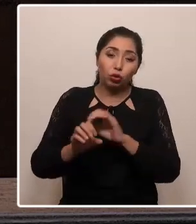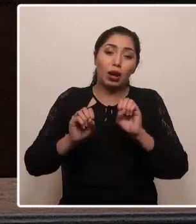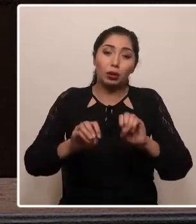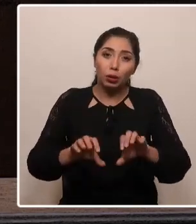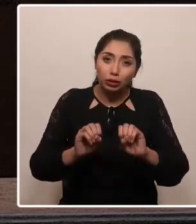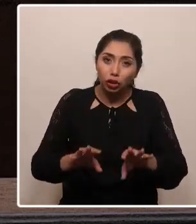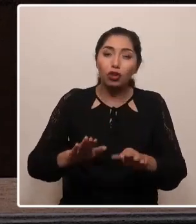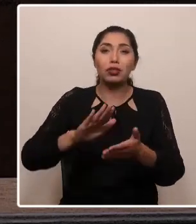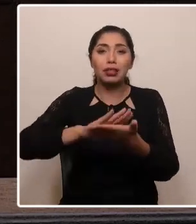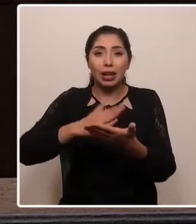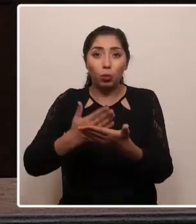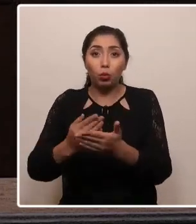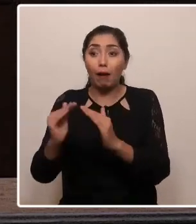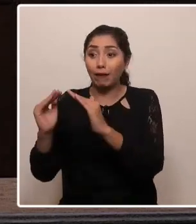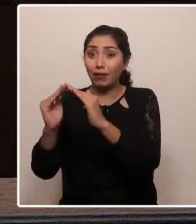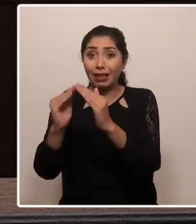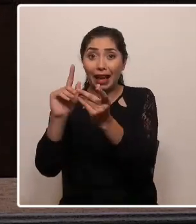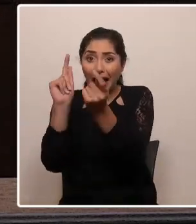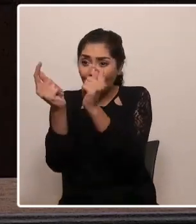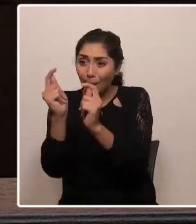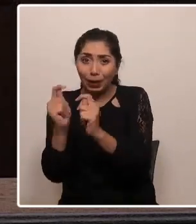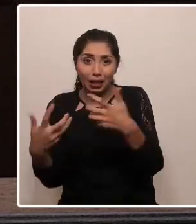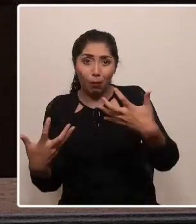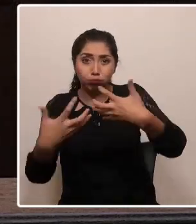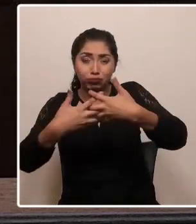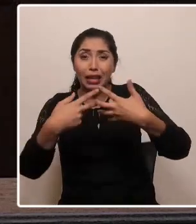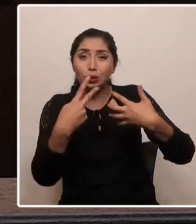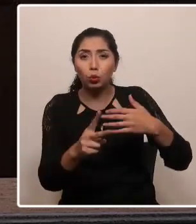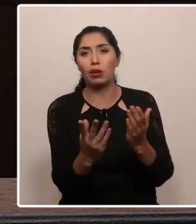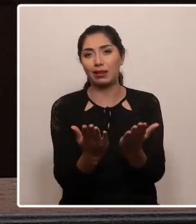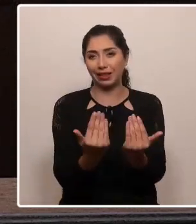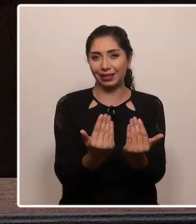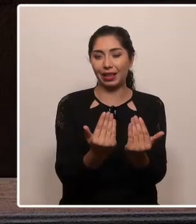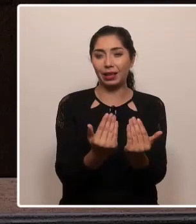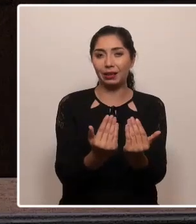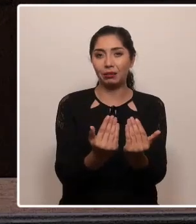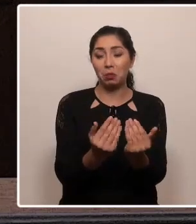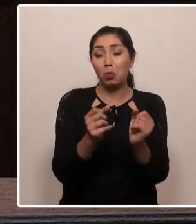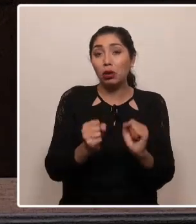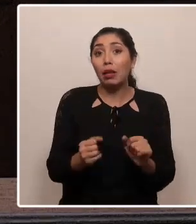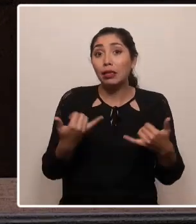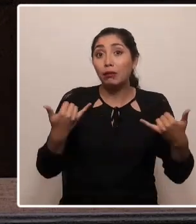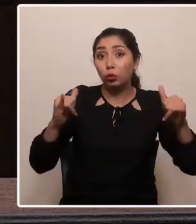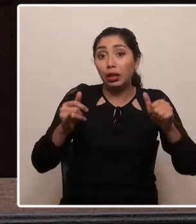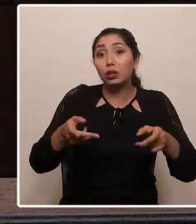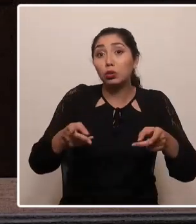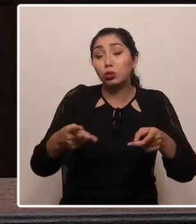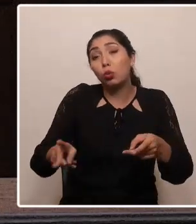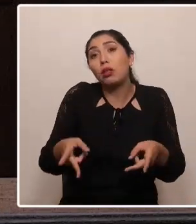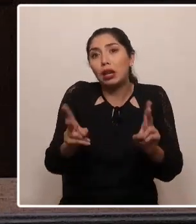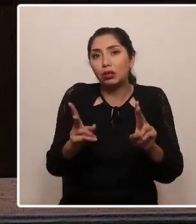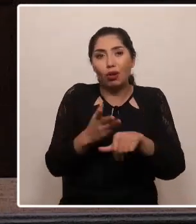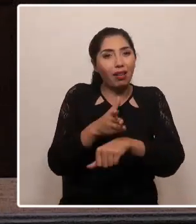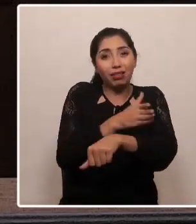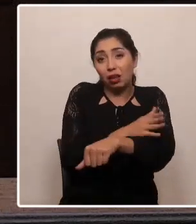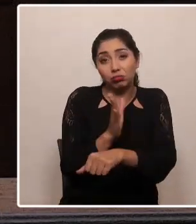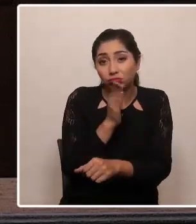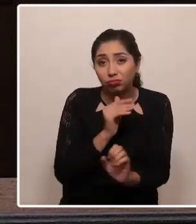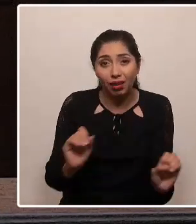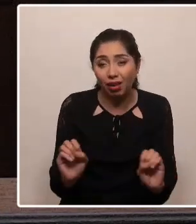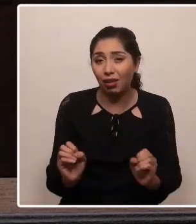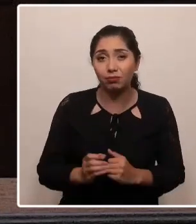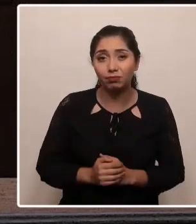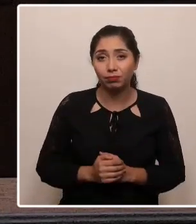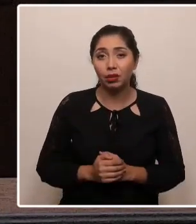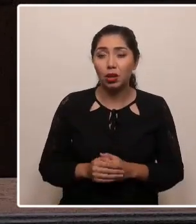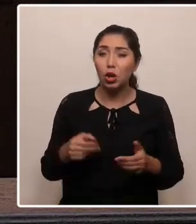vivienda adaptada a sus necesidades. Hubiese gozado de sus derechos, los cuales nunca tuvo. Luchar es la única